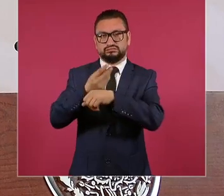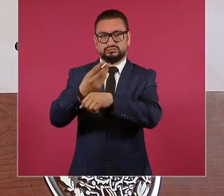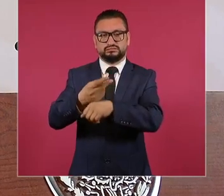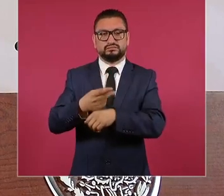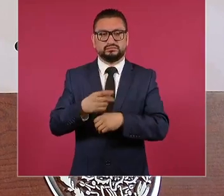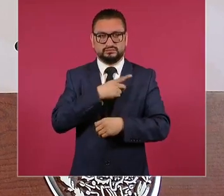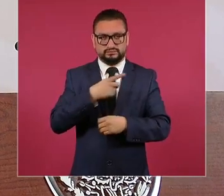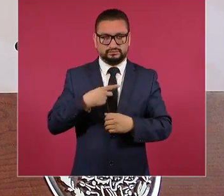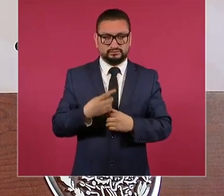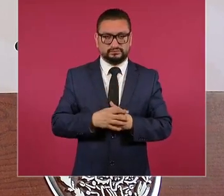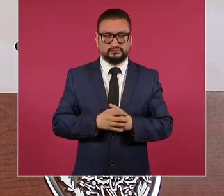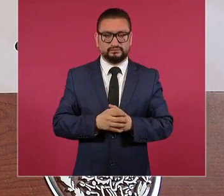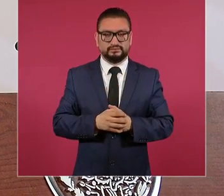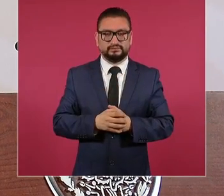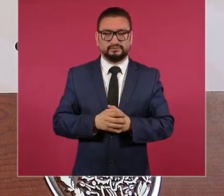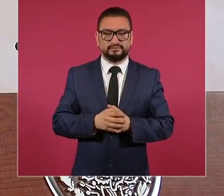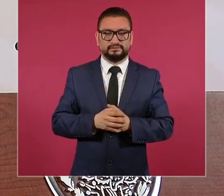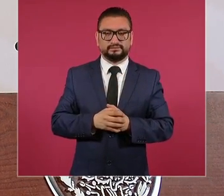también